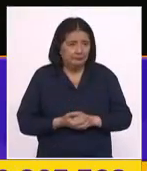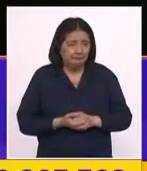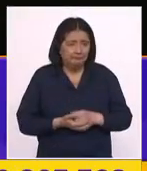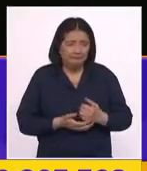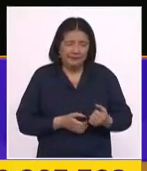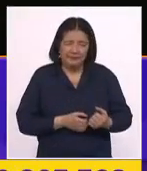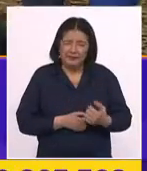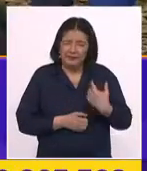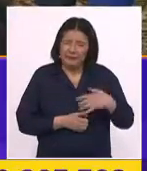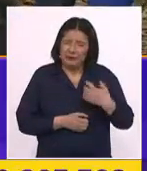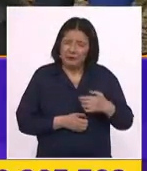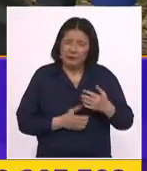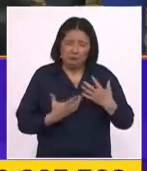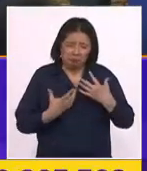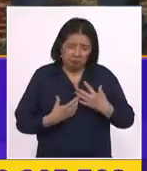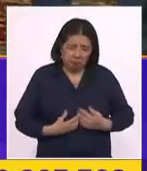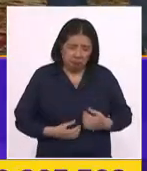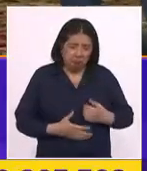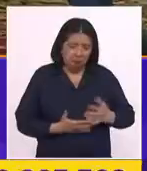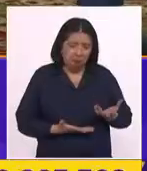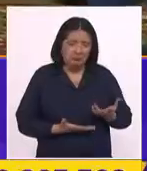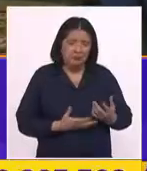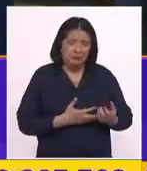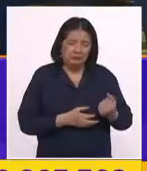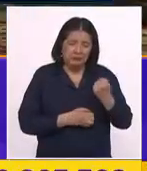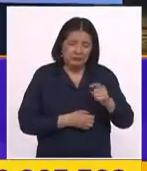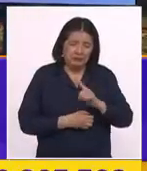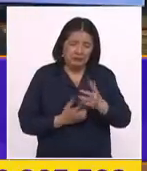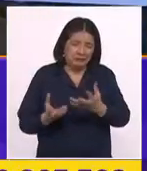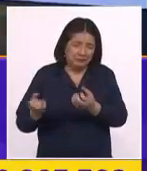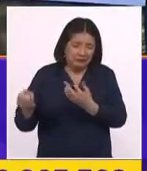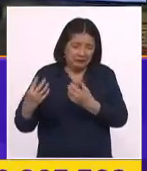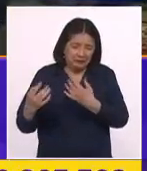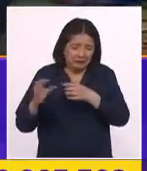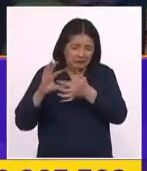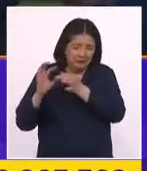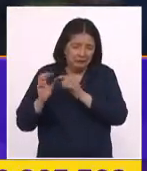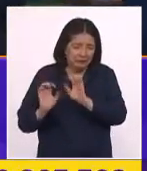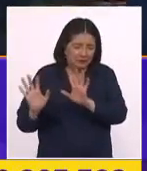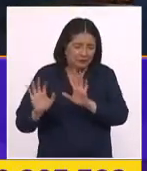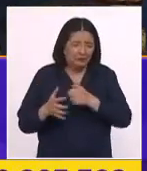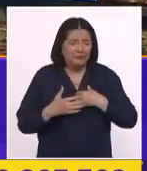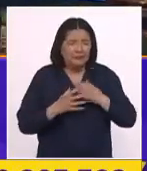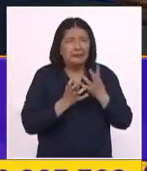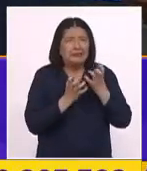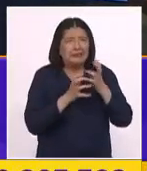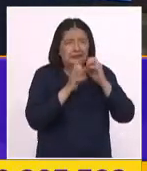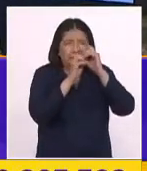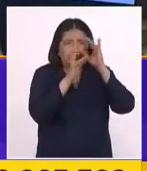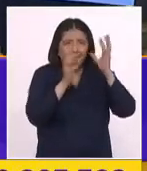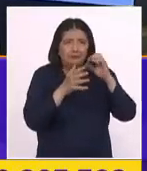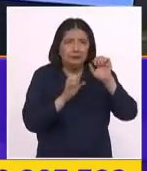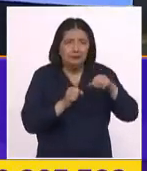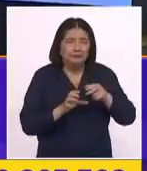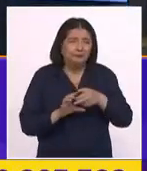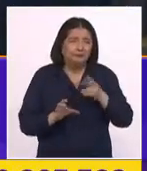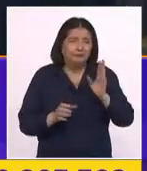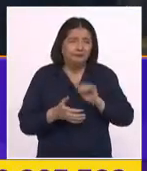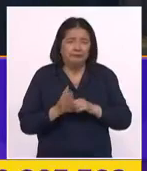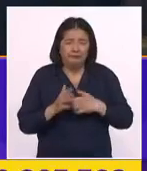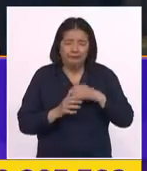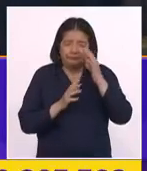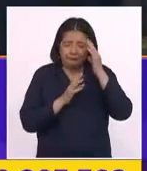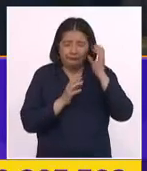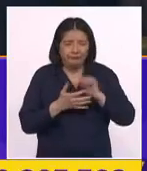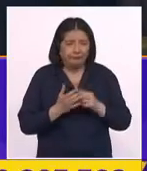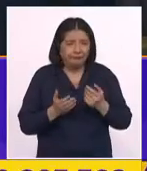tan fuerte la decepción que tuve que no quería que me mencionen nada de los Juegos Olímpicos. Soñaba con eso, o sea, soñaba que me retiraba, soñaba con la